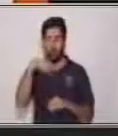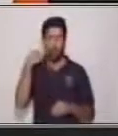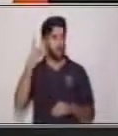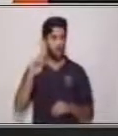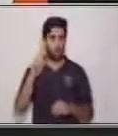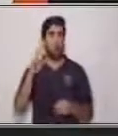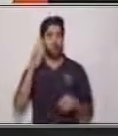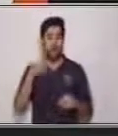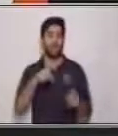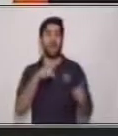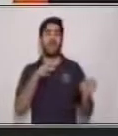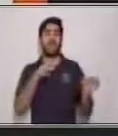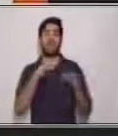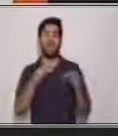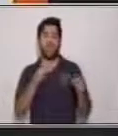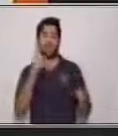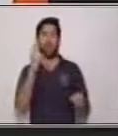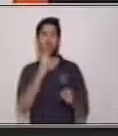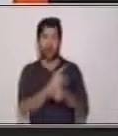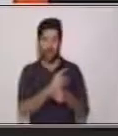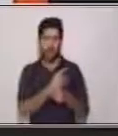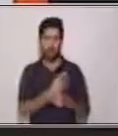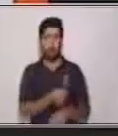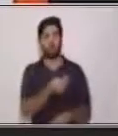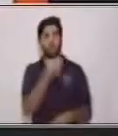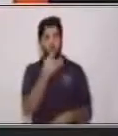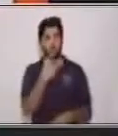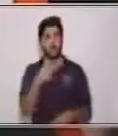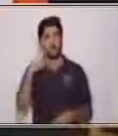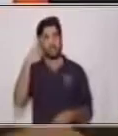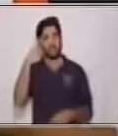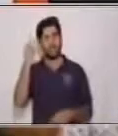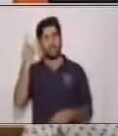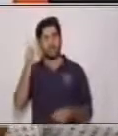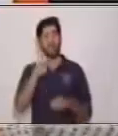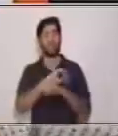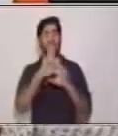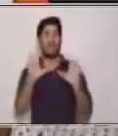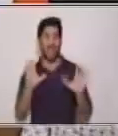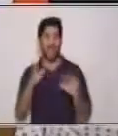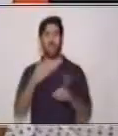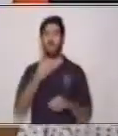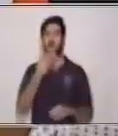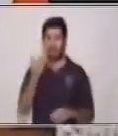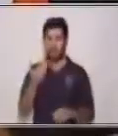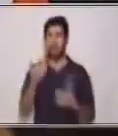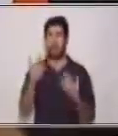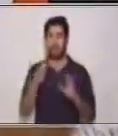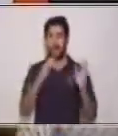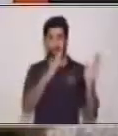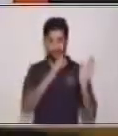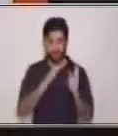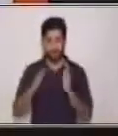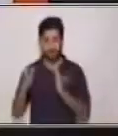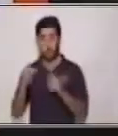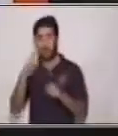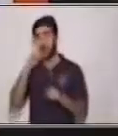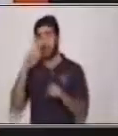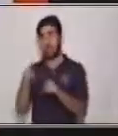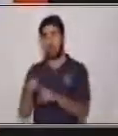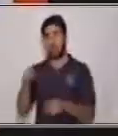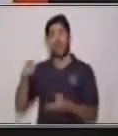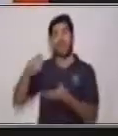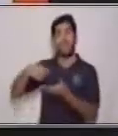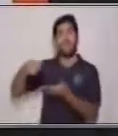debe de ser la correcta y debe de ser en un lenguaje entendible. Y también debe de estar presente